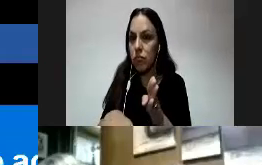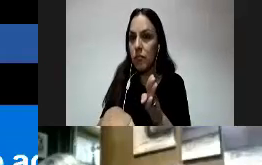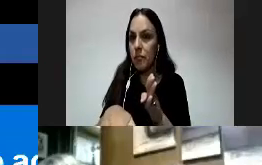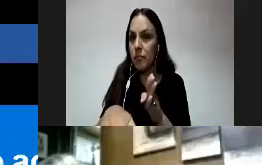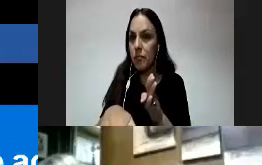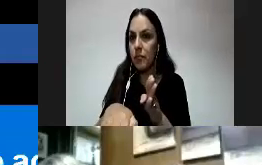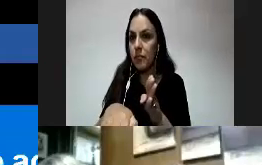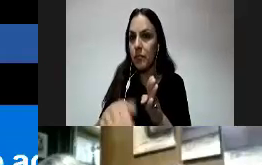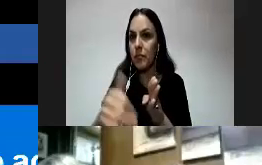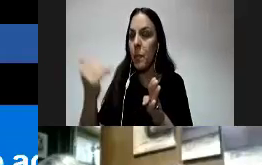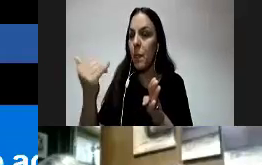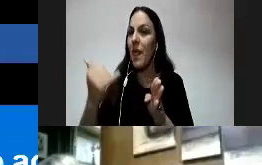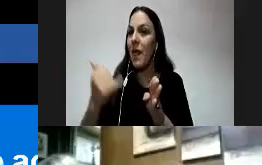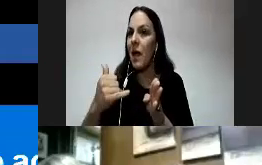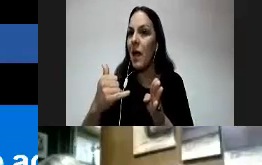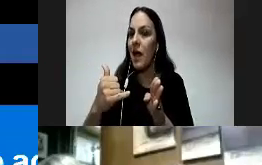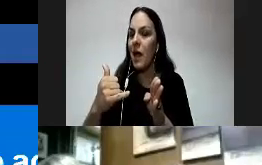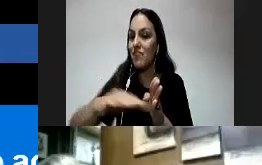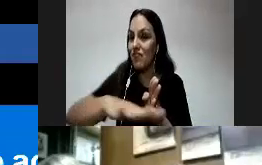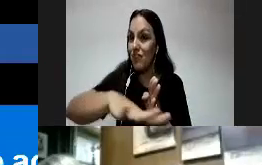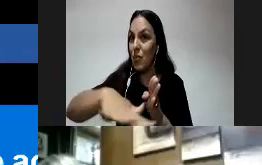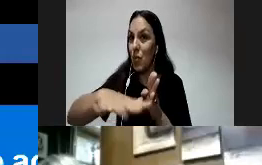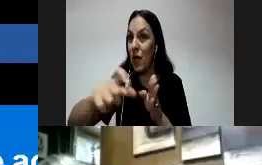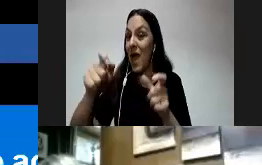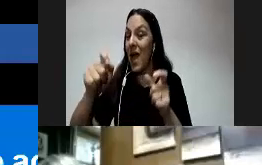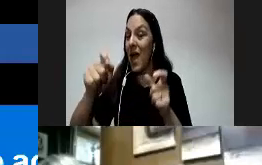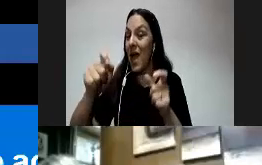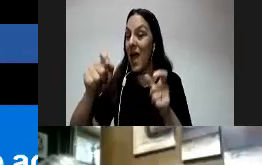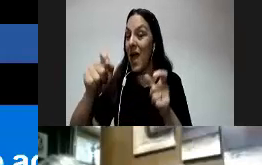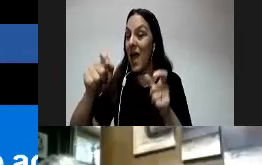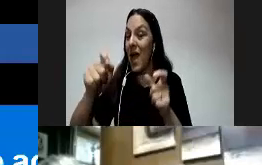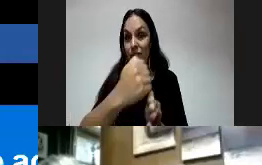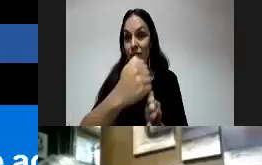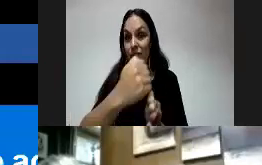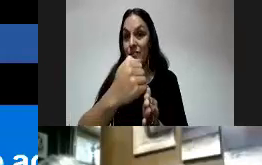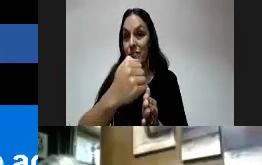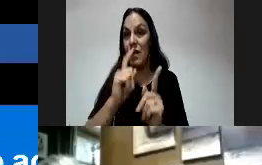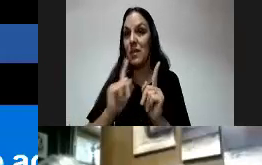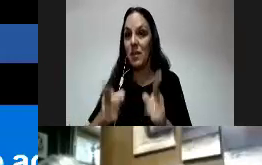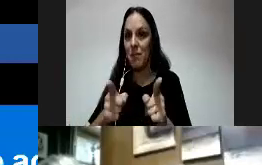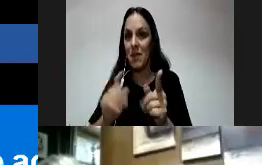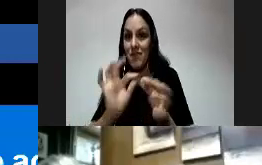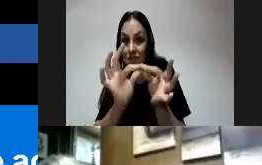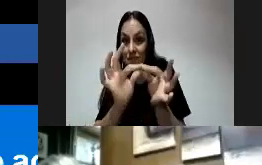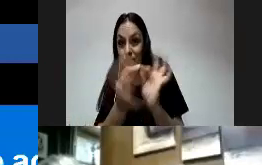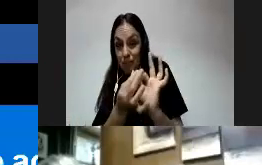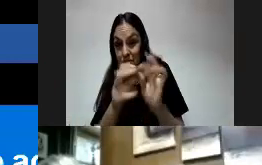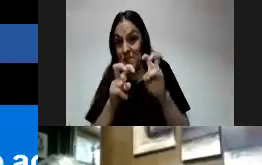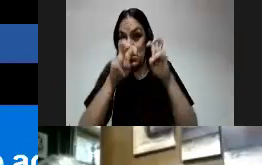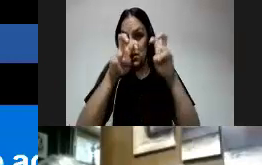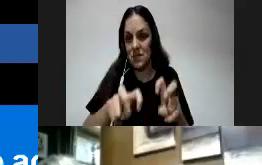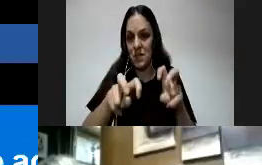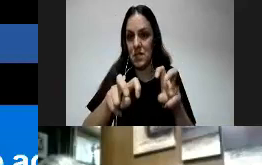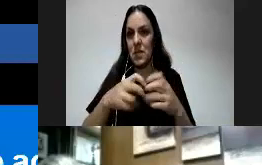tiene un espacio para ingresar la silla de ruedas y pegado se encuentra el asiento. La